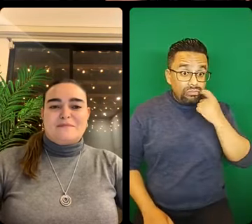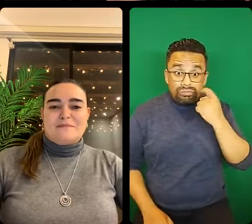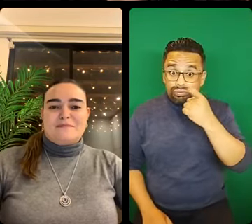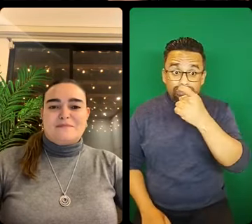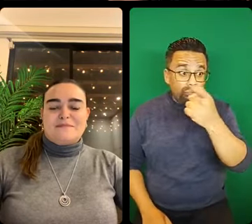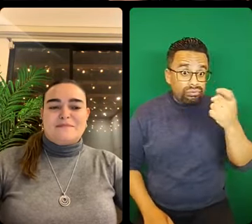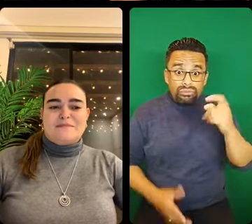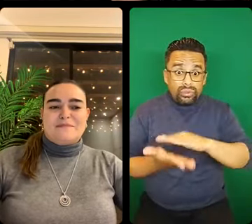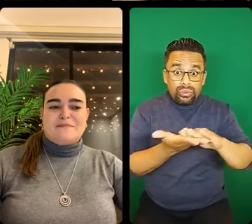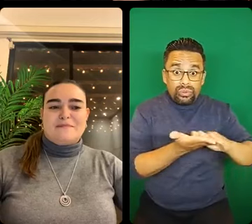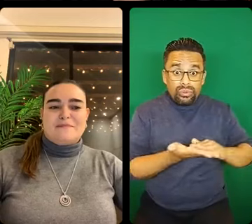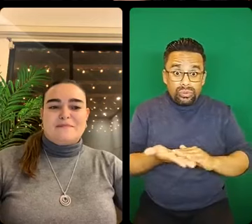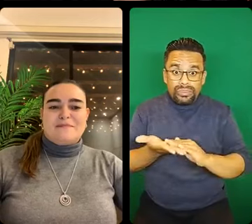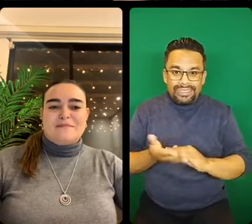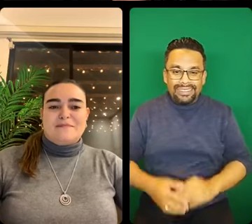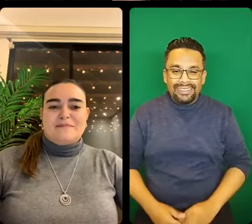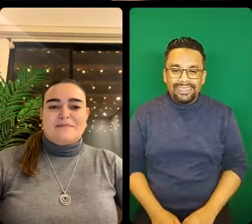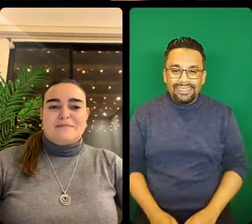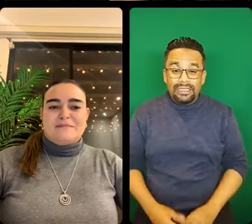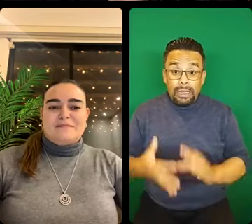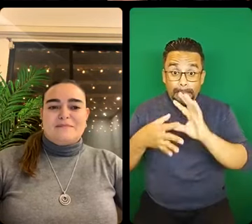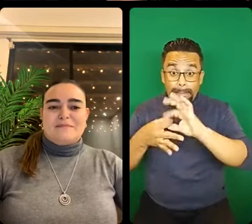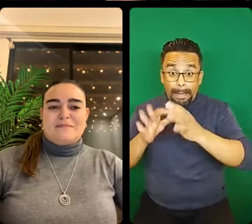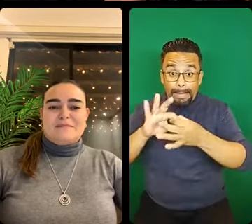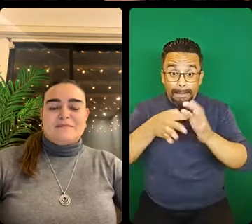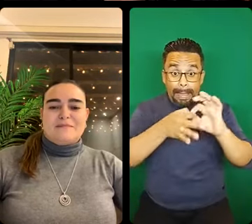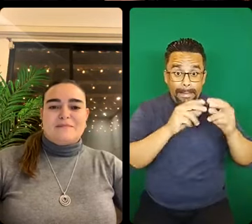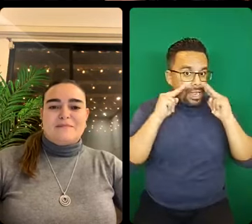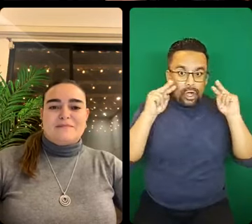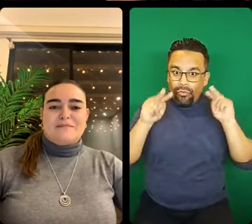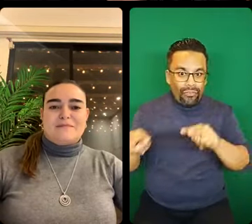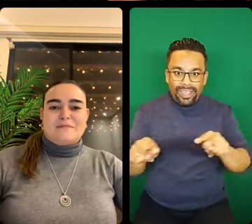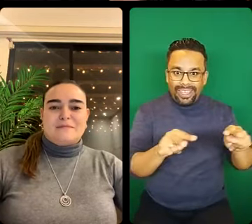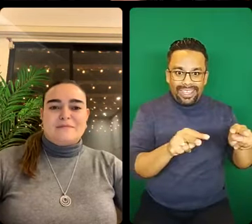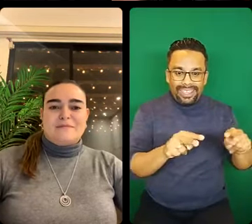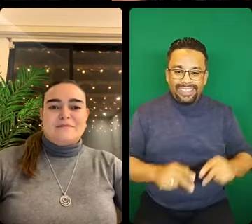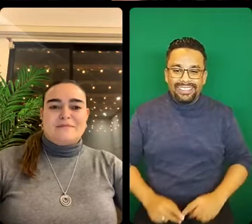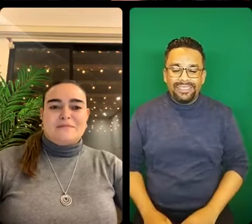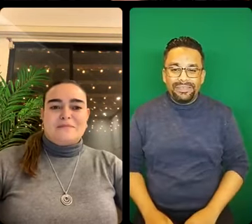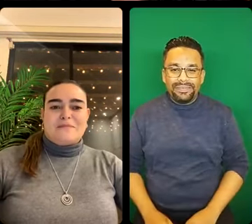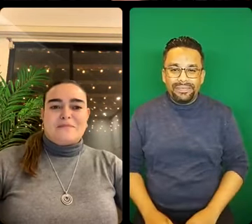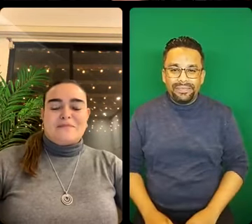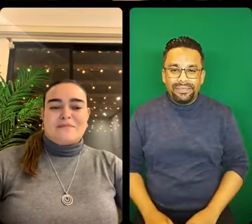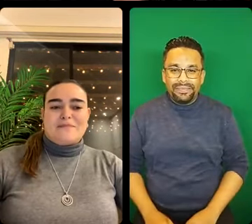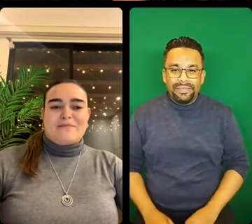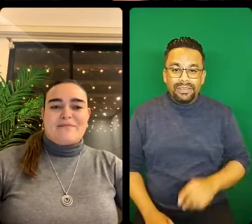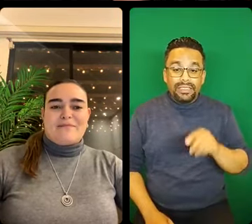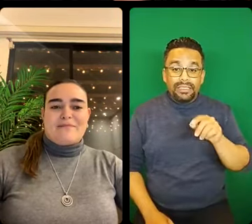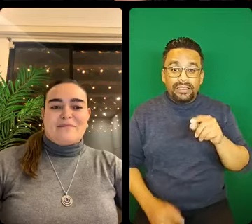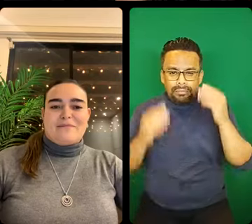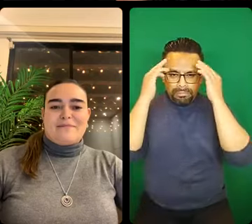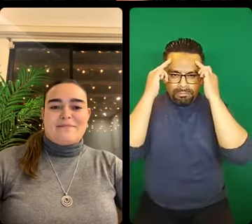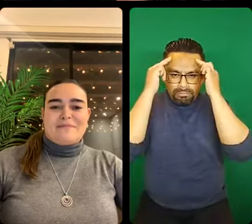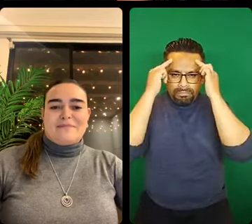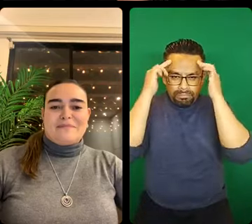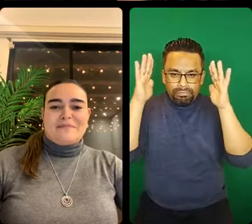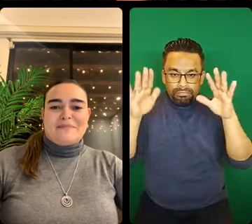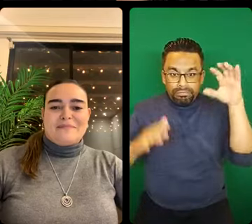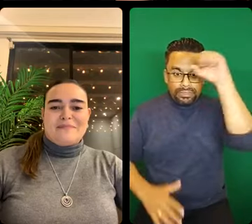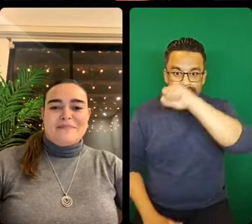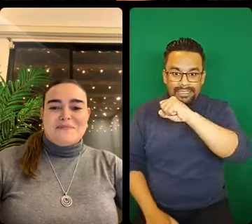Eduard Patiño, Cadena Invisible, Karen Patricia Palacios, Cíclicas, Manuela